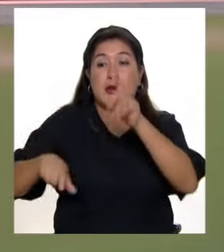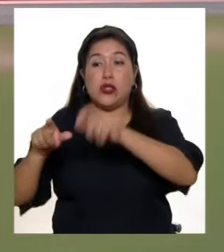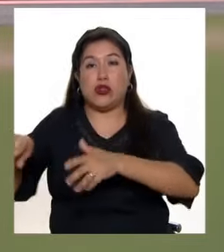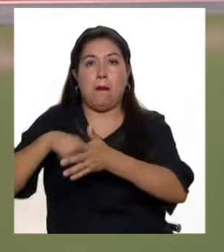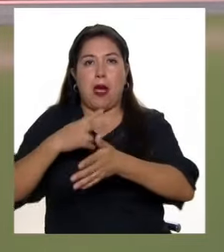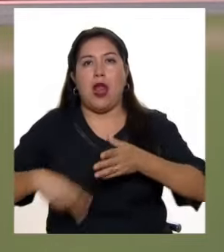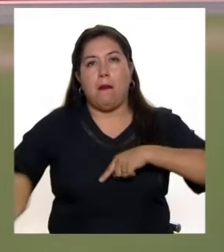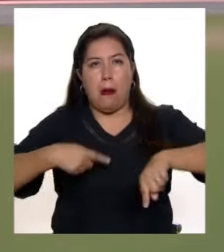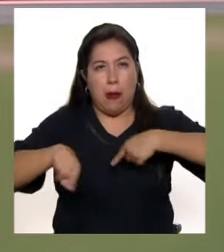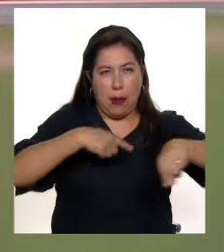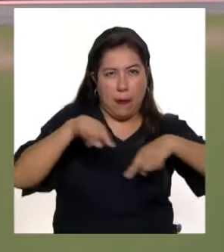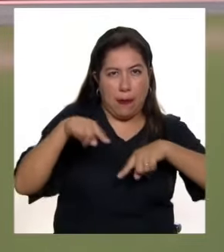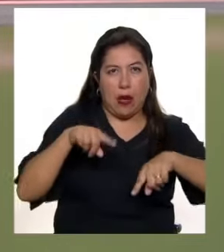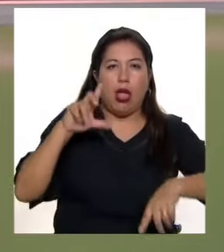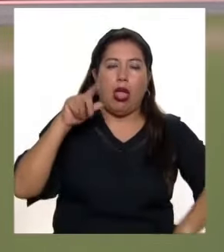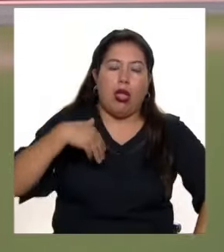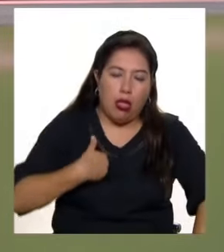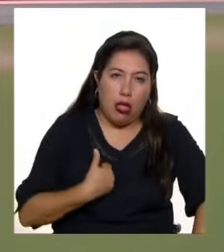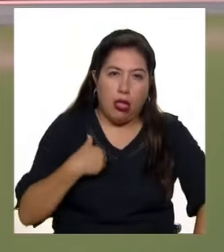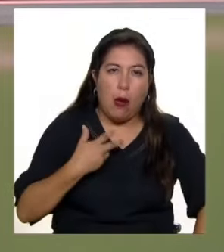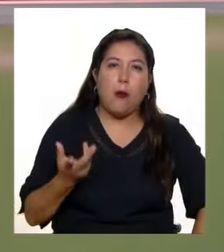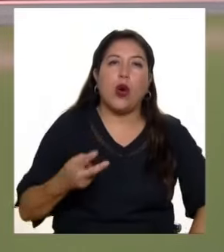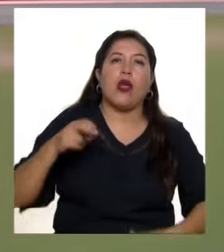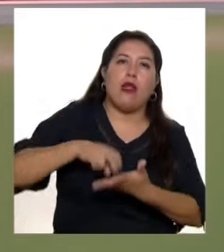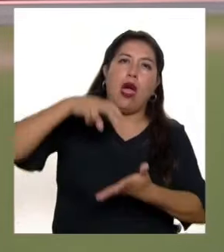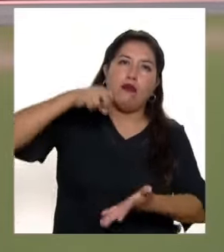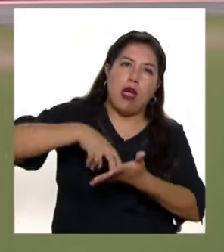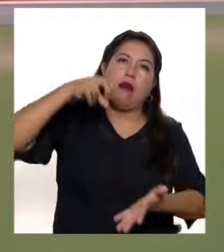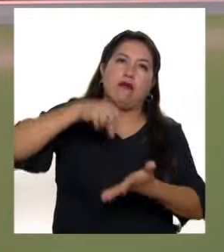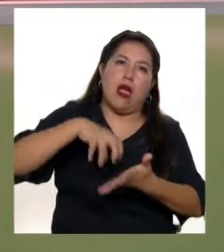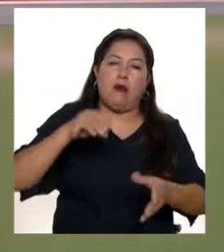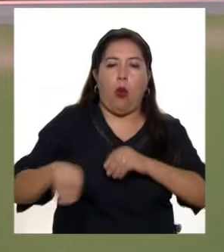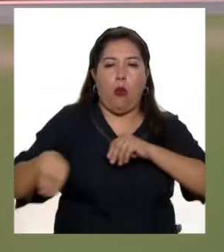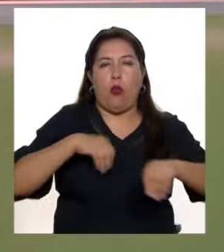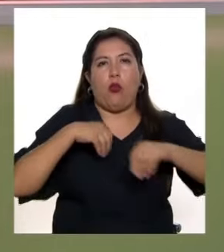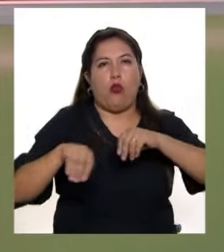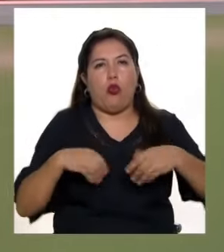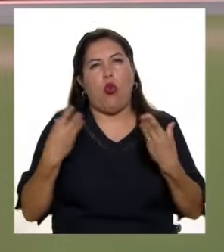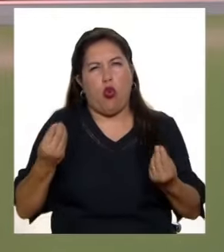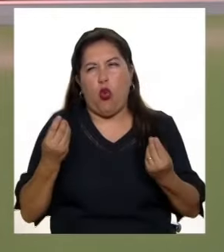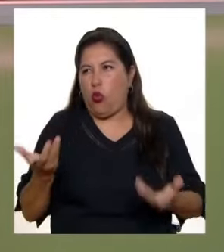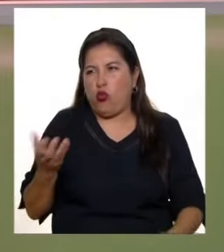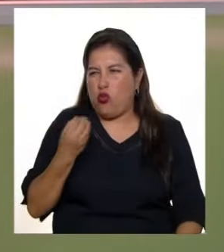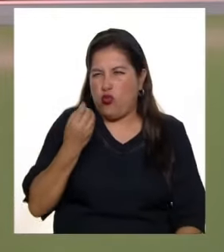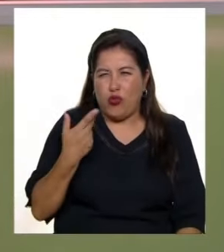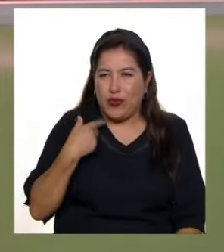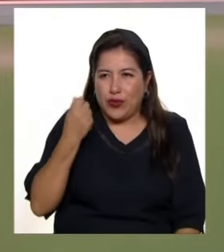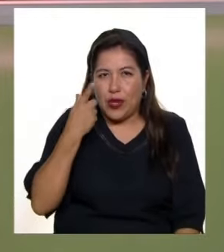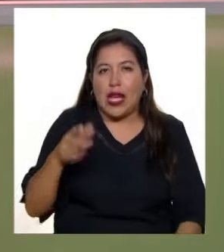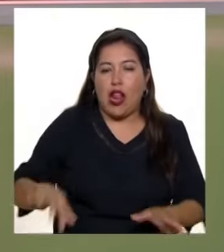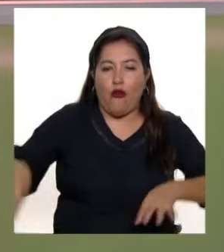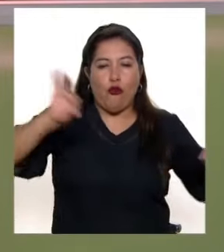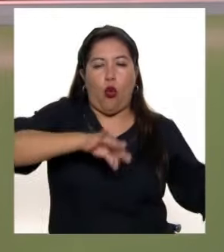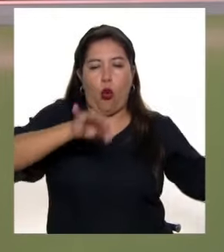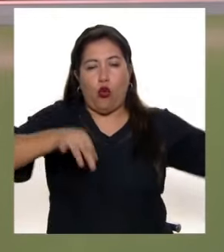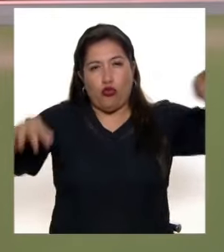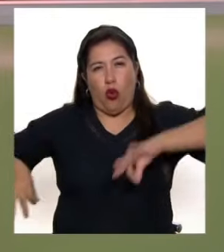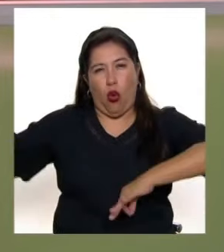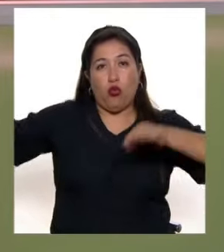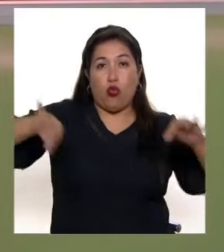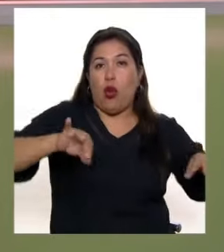termina muerta porque todo el tiempo es arriba, arriba, arriba, salto. Me dice, oye, ¿cómo es? Y le digo, el folclor es así.